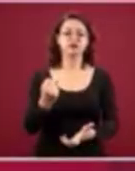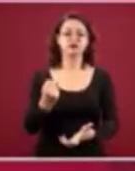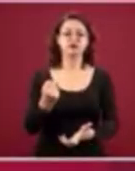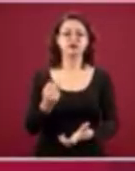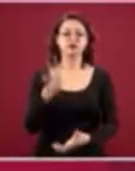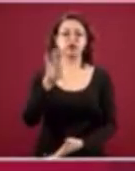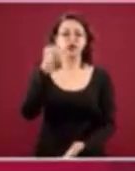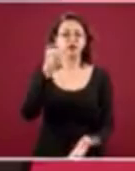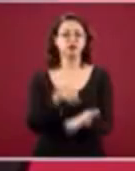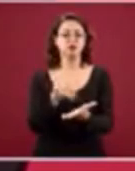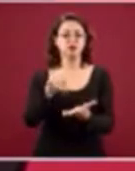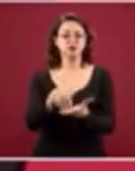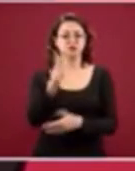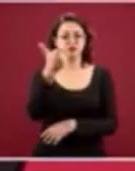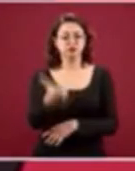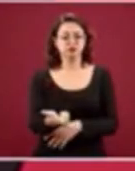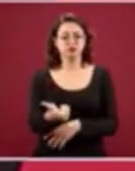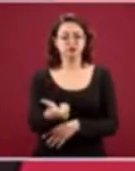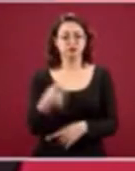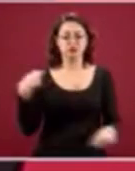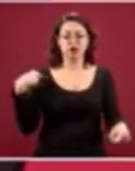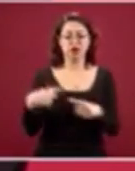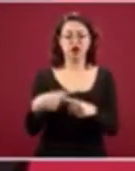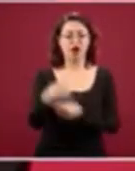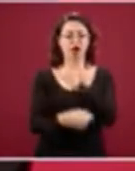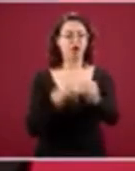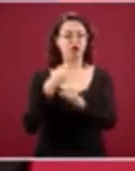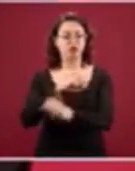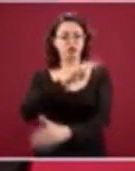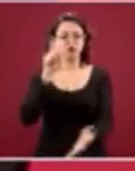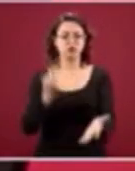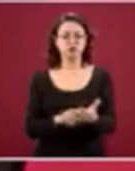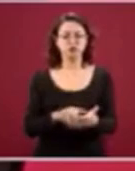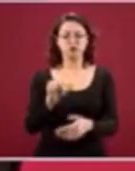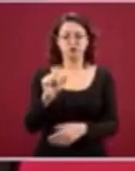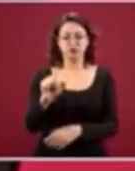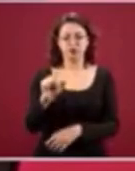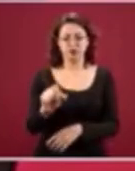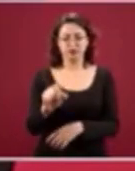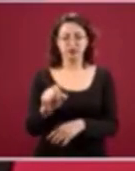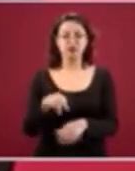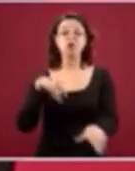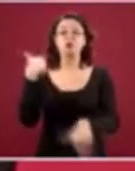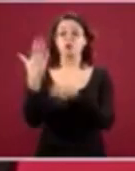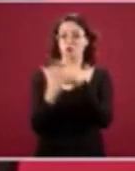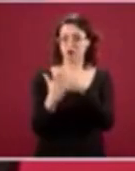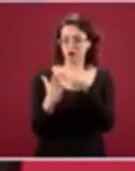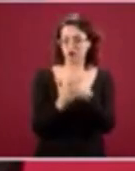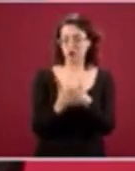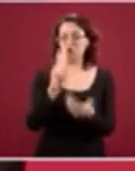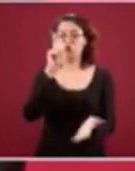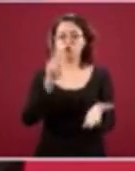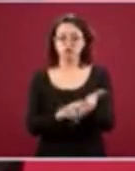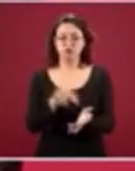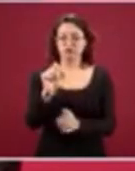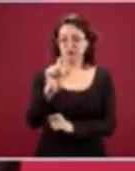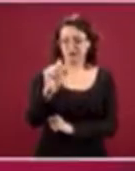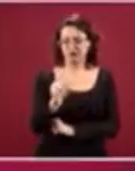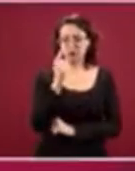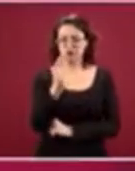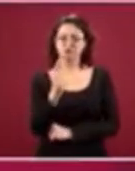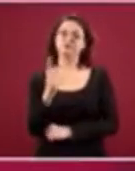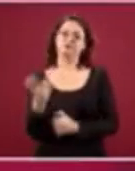de 5.000 millones de pesos este año y otros 5.000 el año